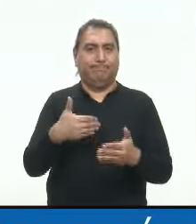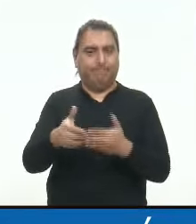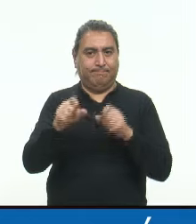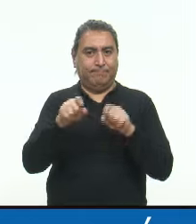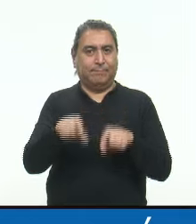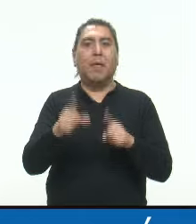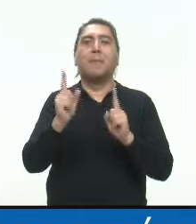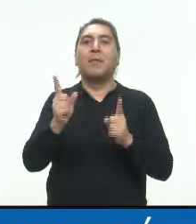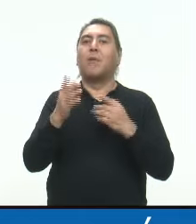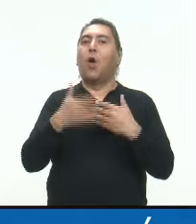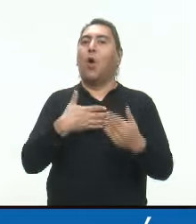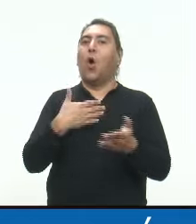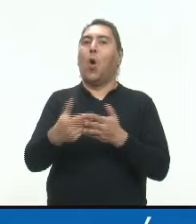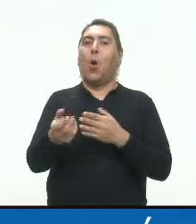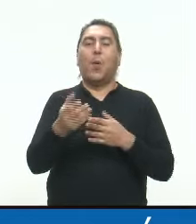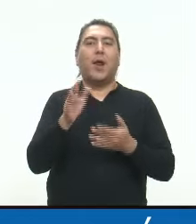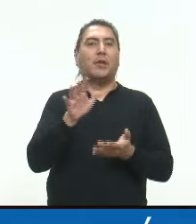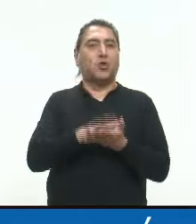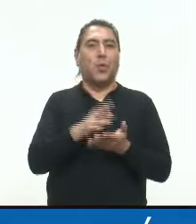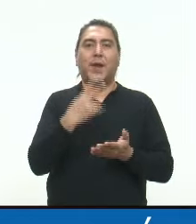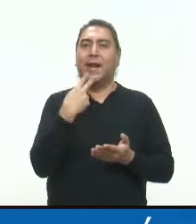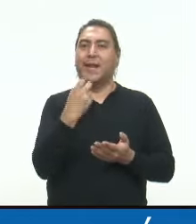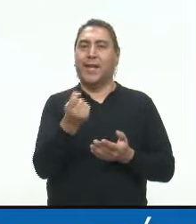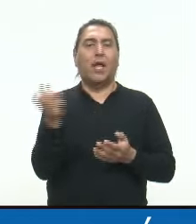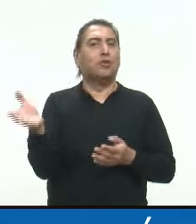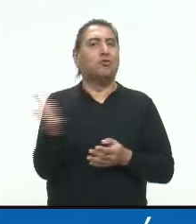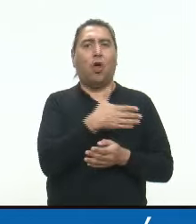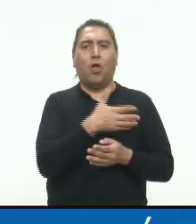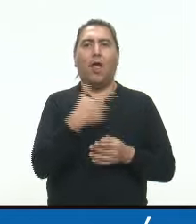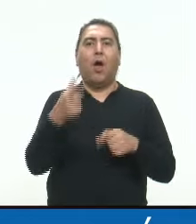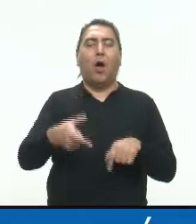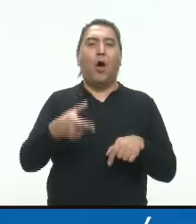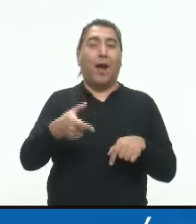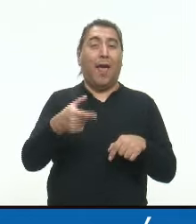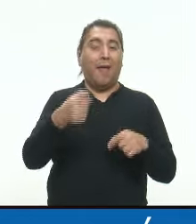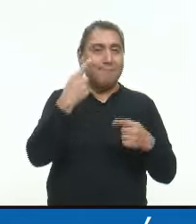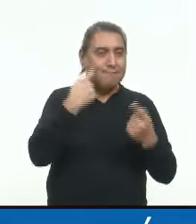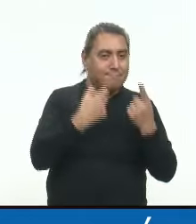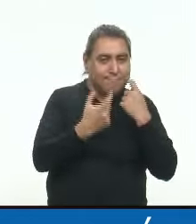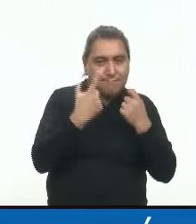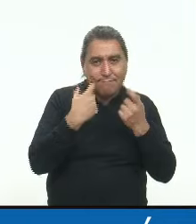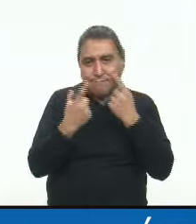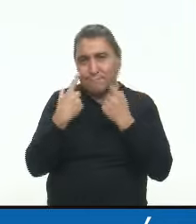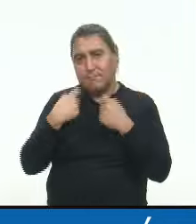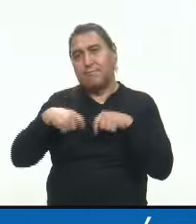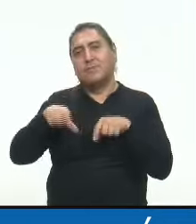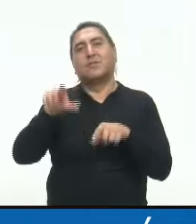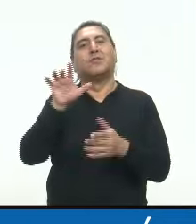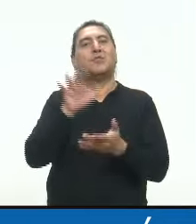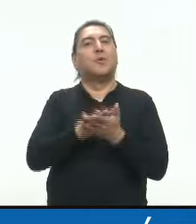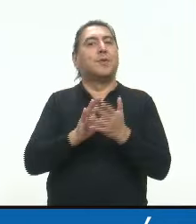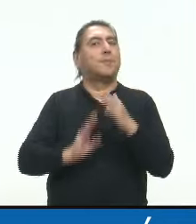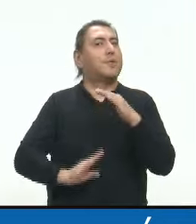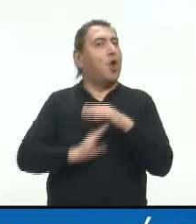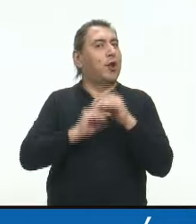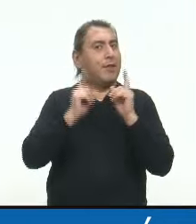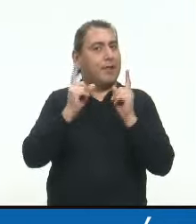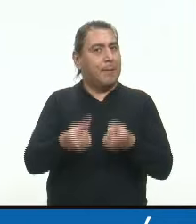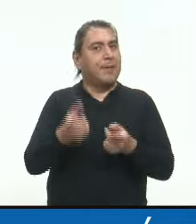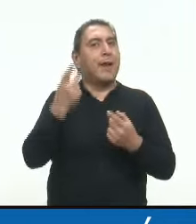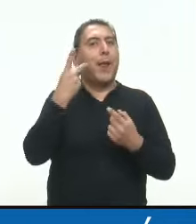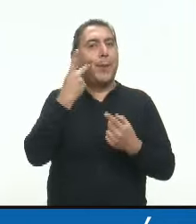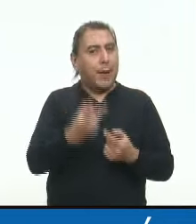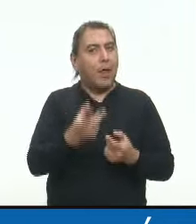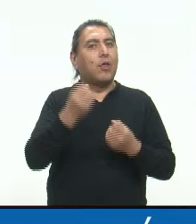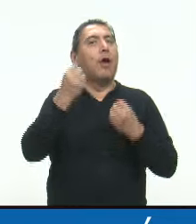a las obras energéticas, todas las obras eléctricas están siendo revisadas de acuerdo a su prioridad y según su grado de